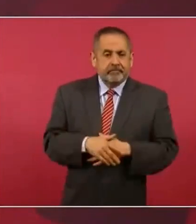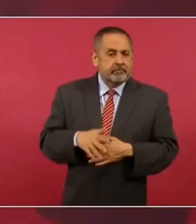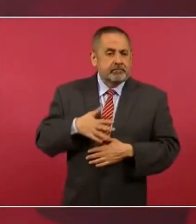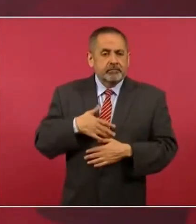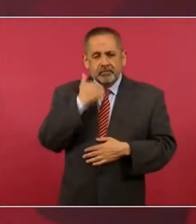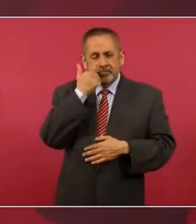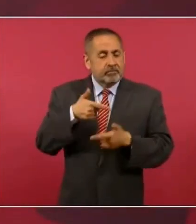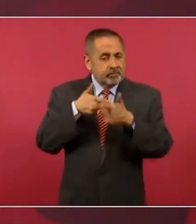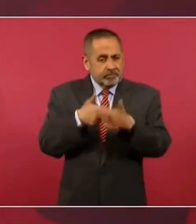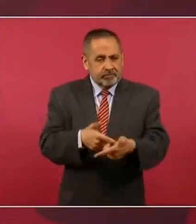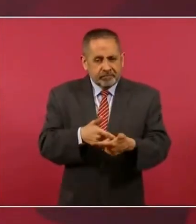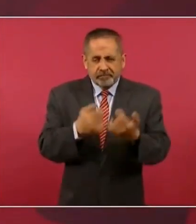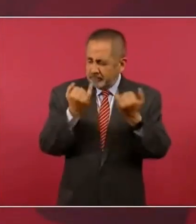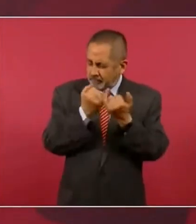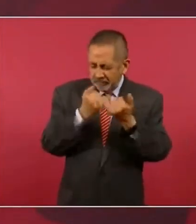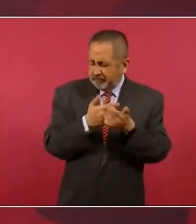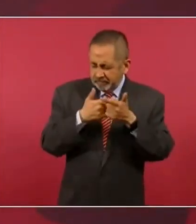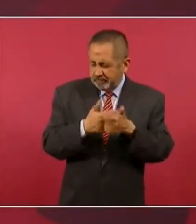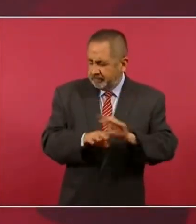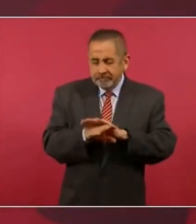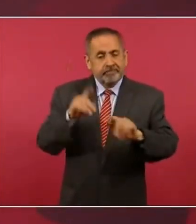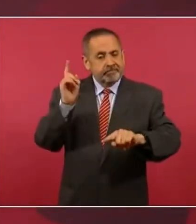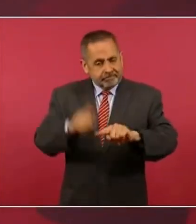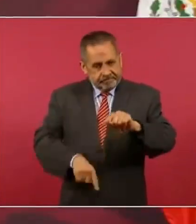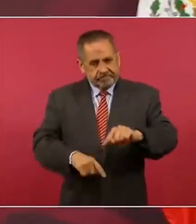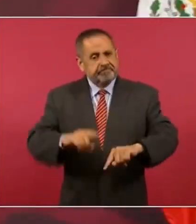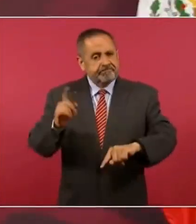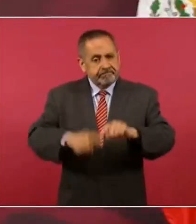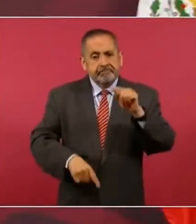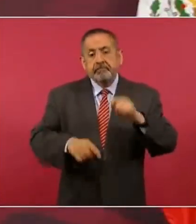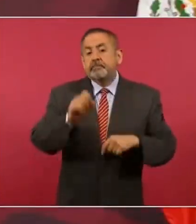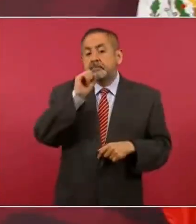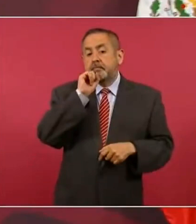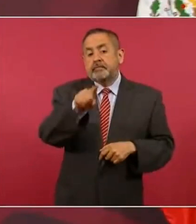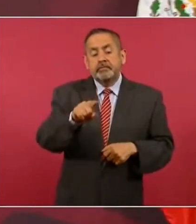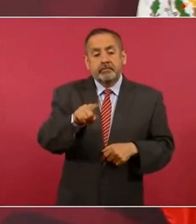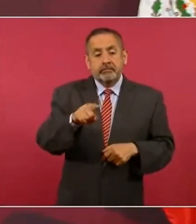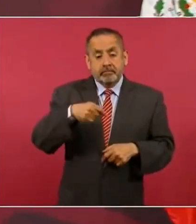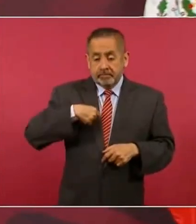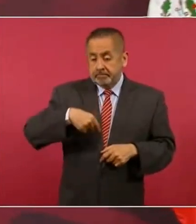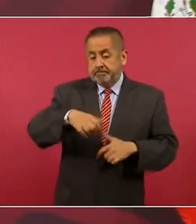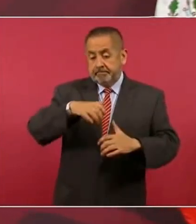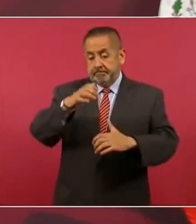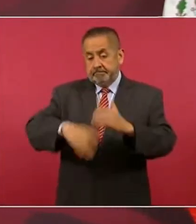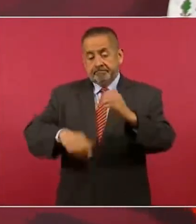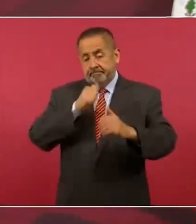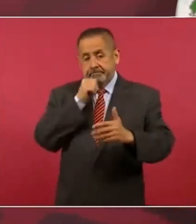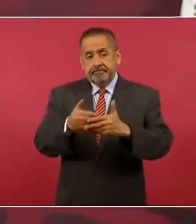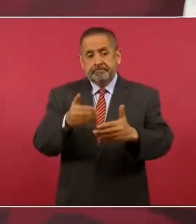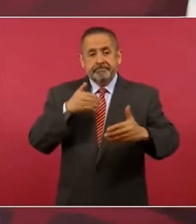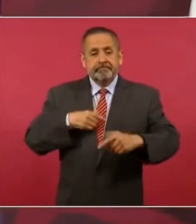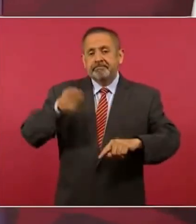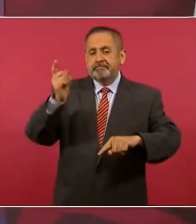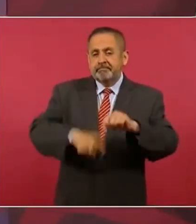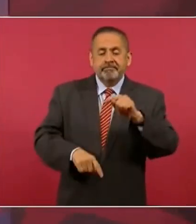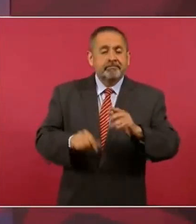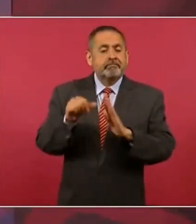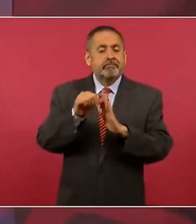se mantenga, eso lo vamos a quitar, como vamos a quitar también, sí, antes de que yo me vaya, el